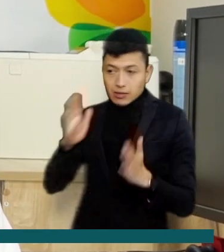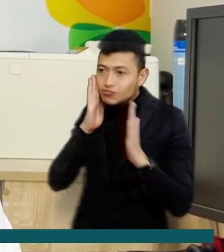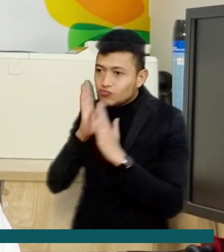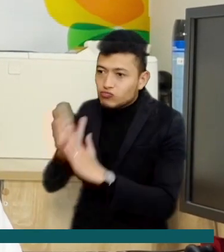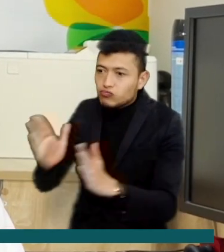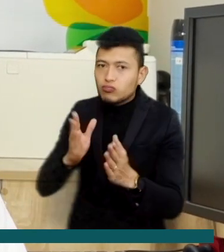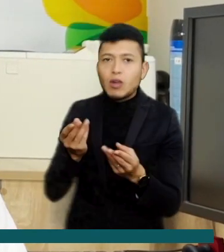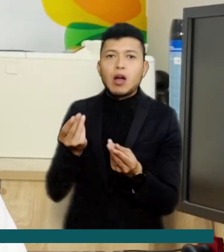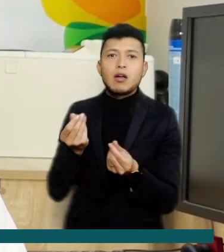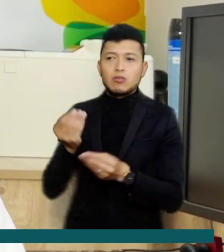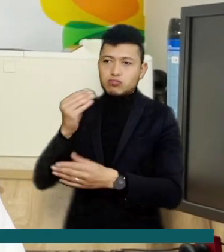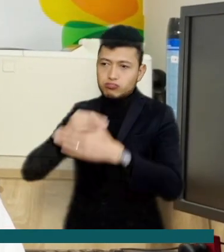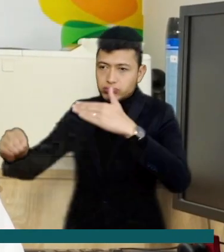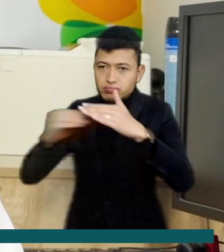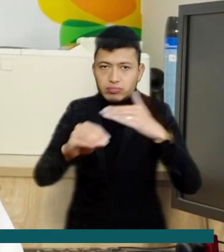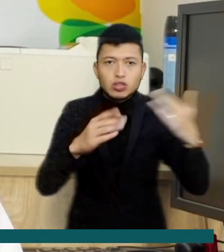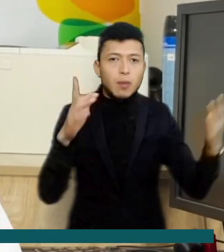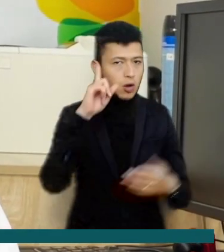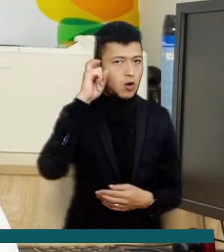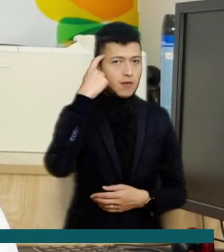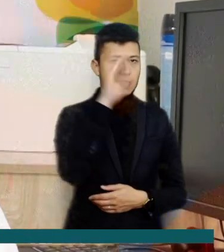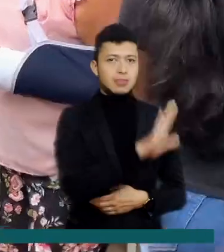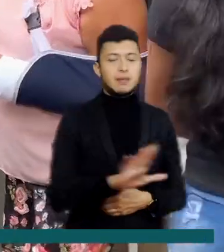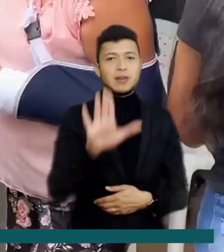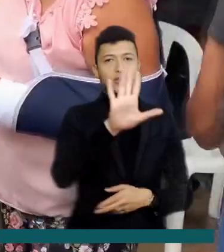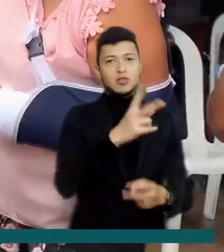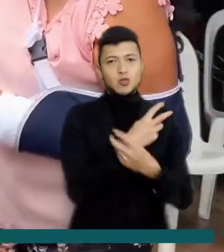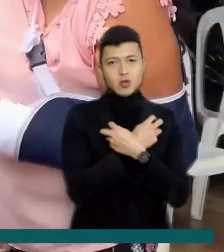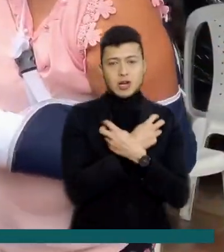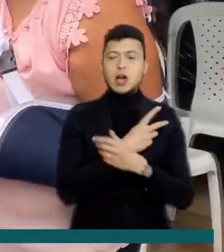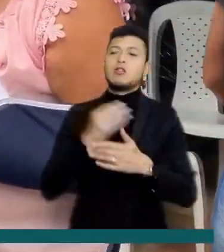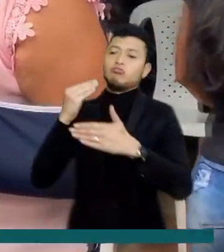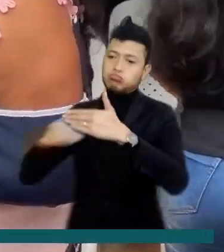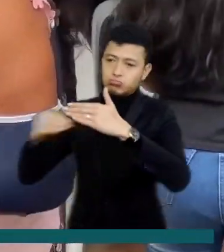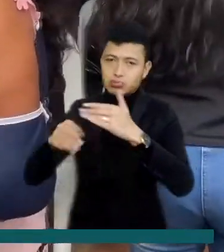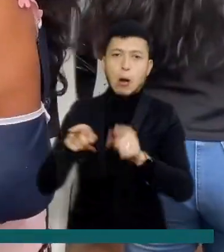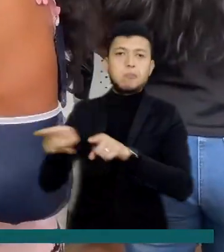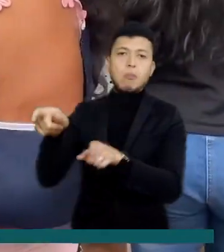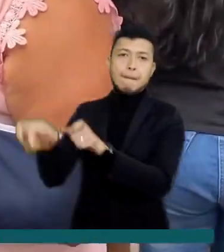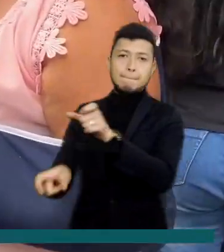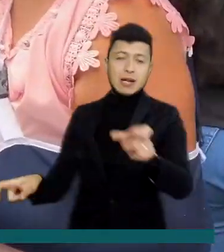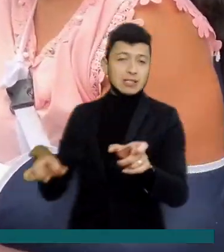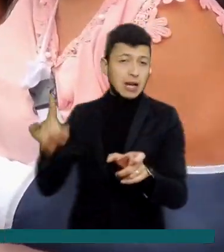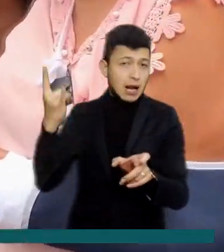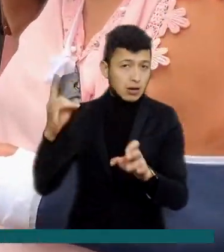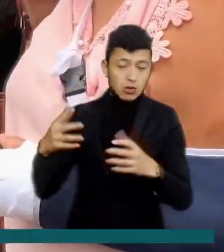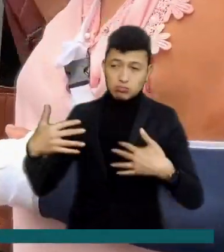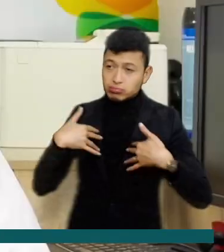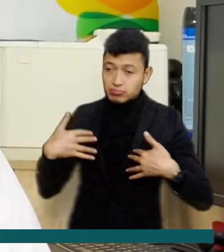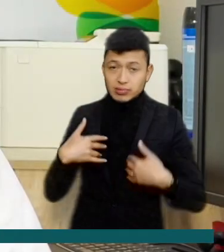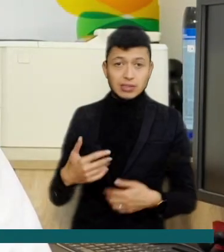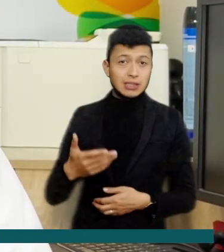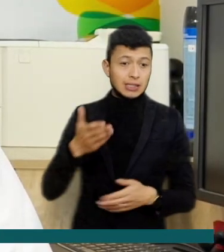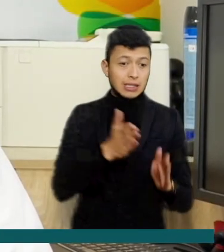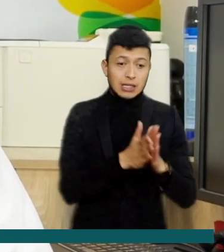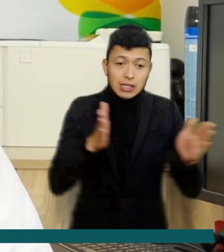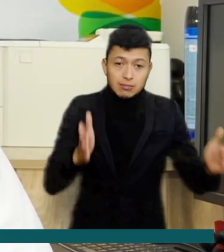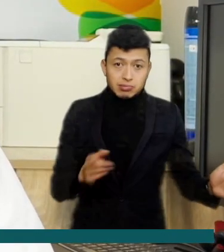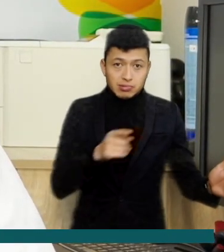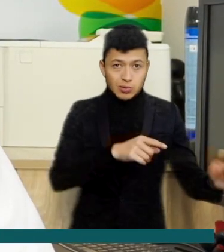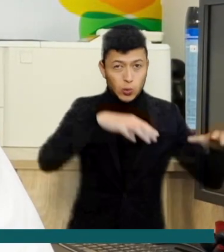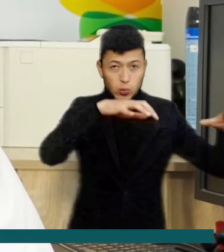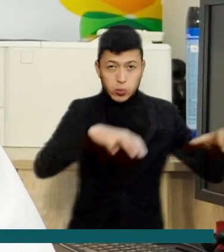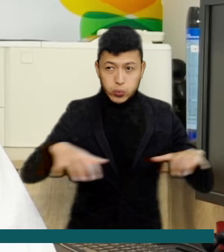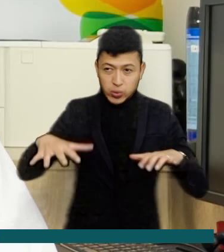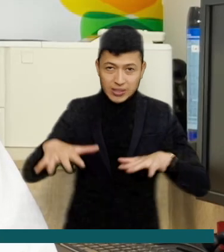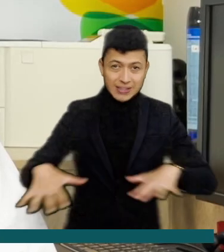damnificadas se canalizaron a través de la gobernación ante el departamento para esas personas damnificadas de la primera temporada de lluvia,